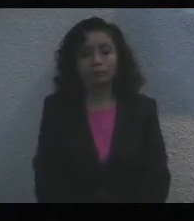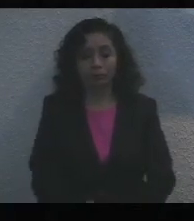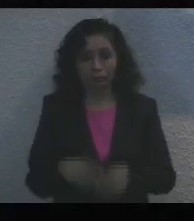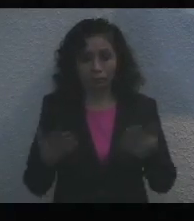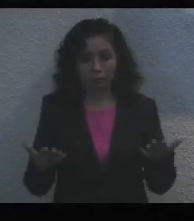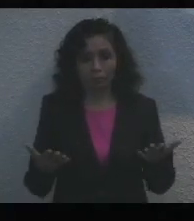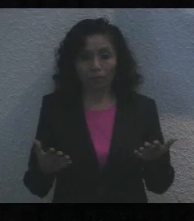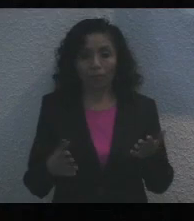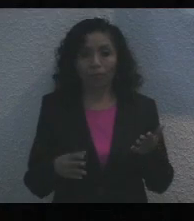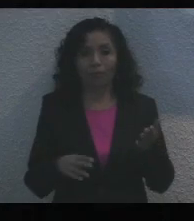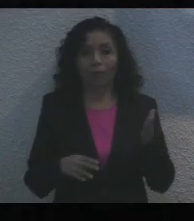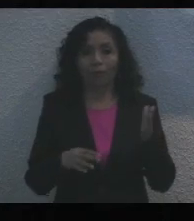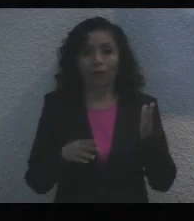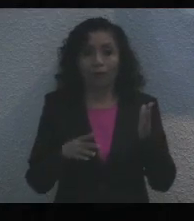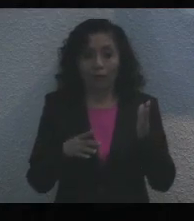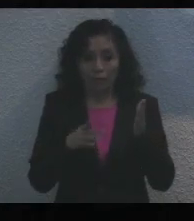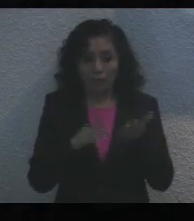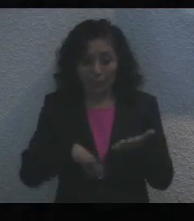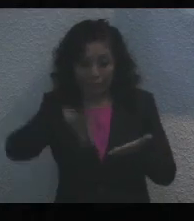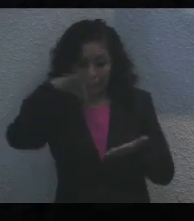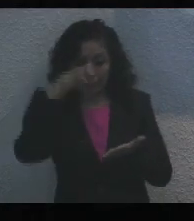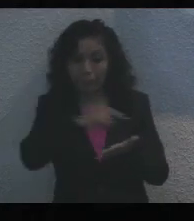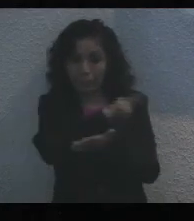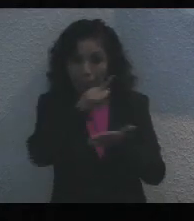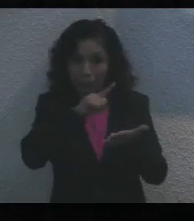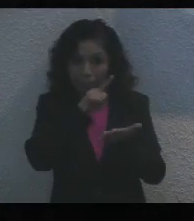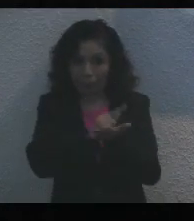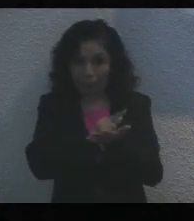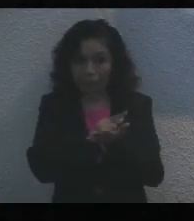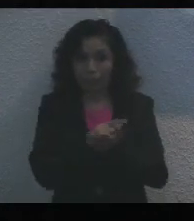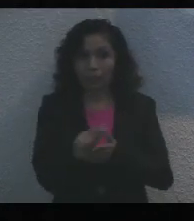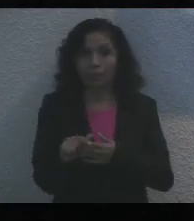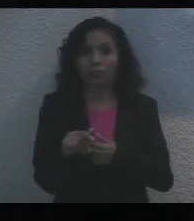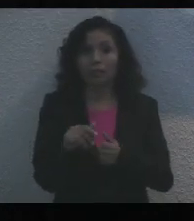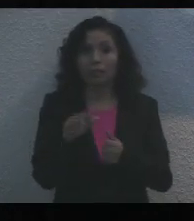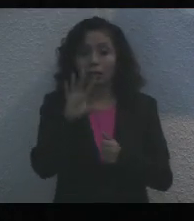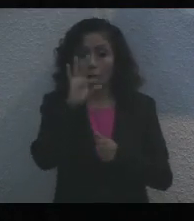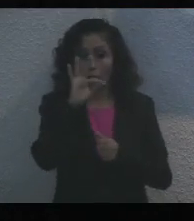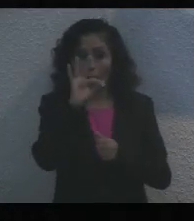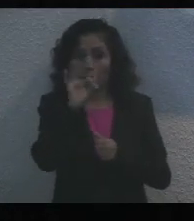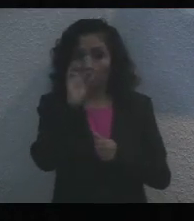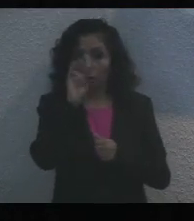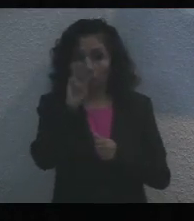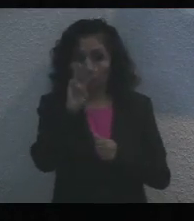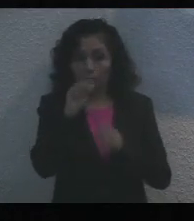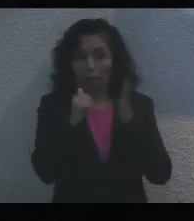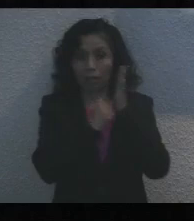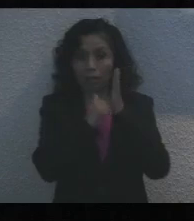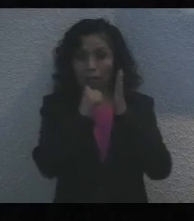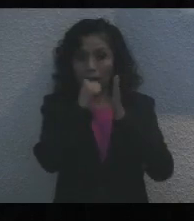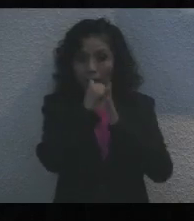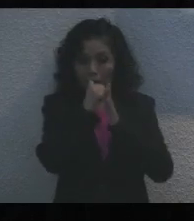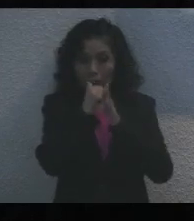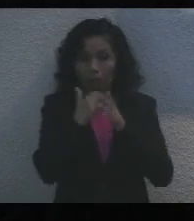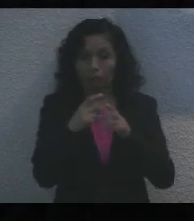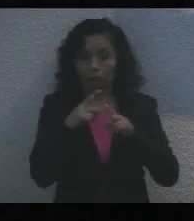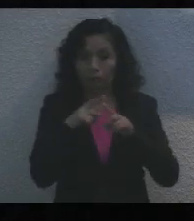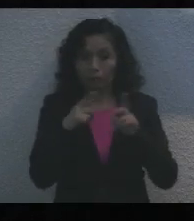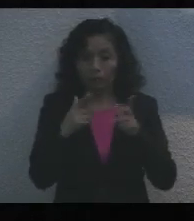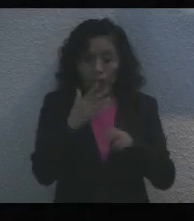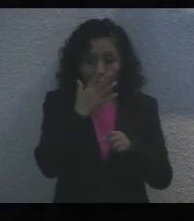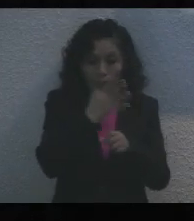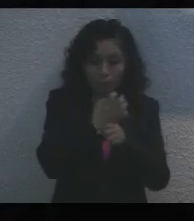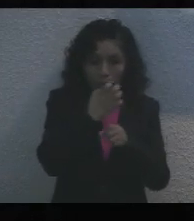Decreto 43 de la 17ª Legislatura del Estado. Artículo transitorio